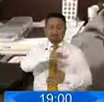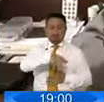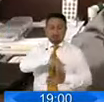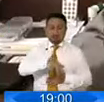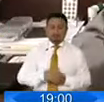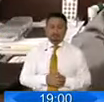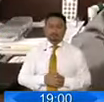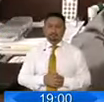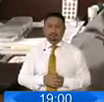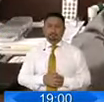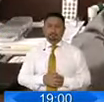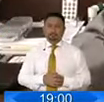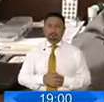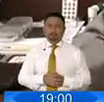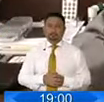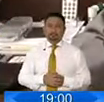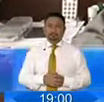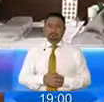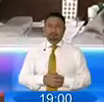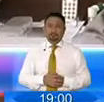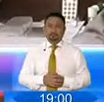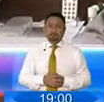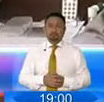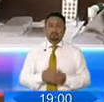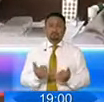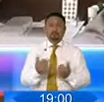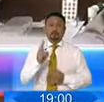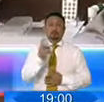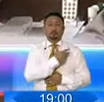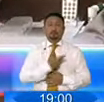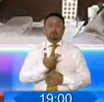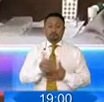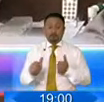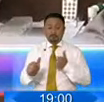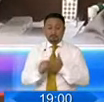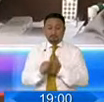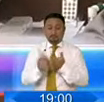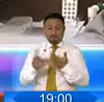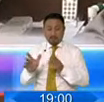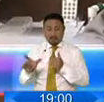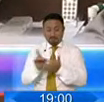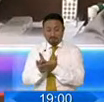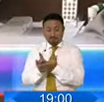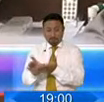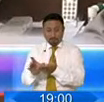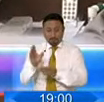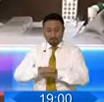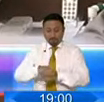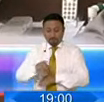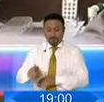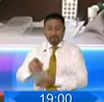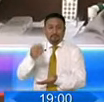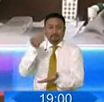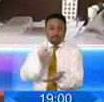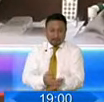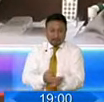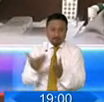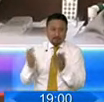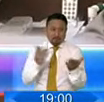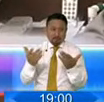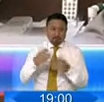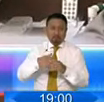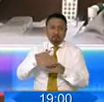Se pretende, cuando ya está a punto el vicepresidente de ser removido por su ausencia temporal por más